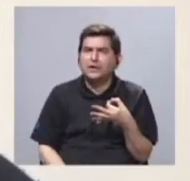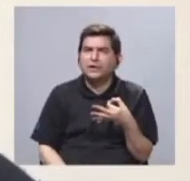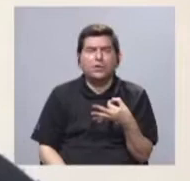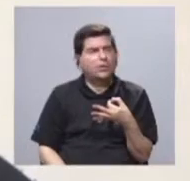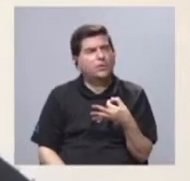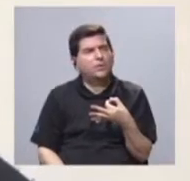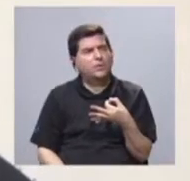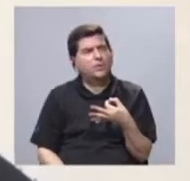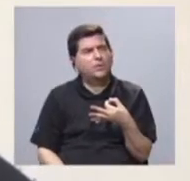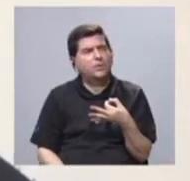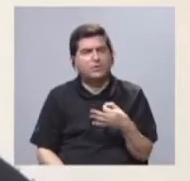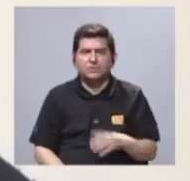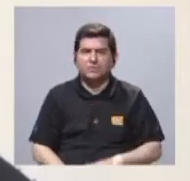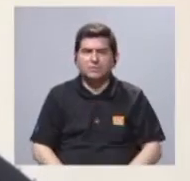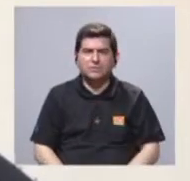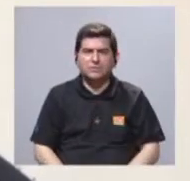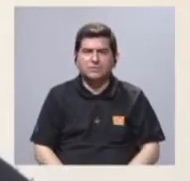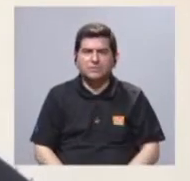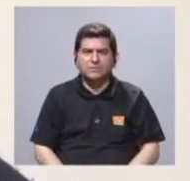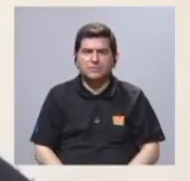del